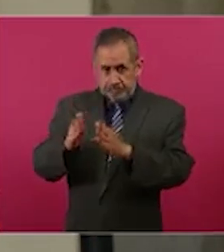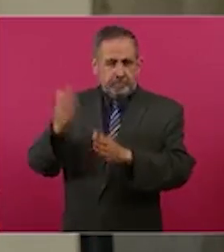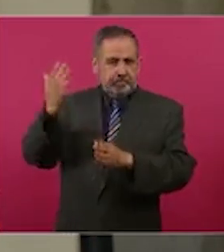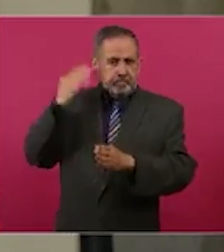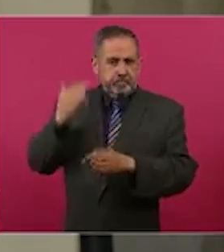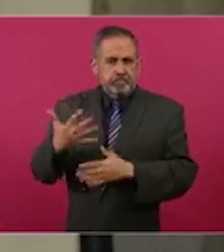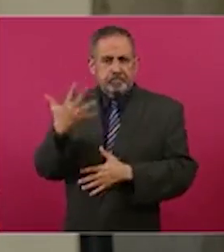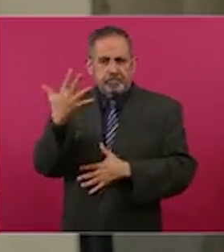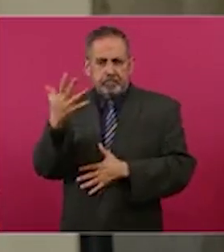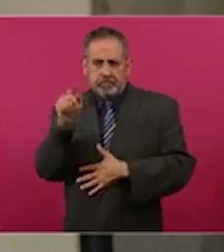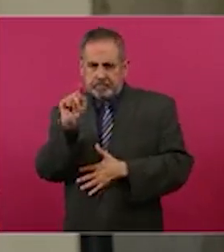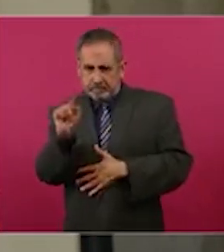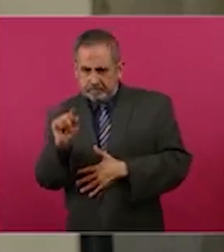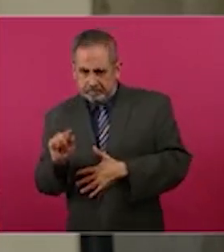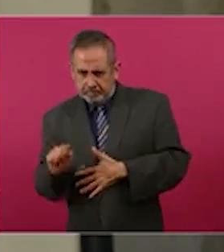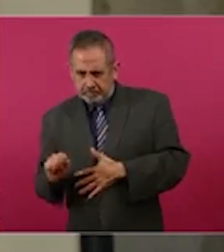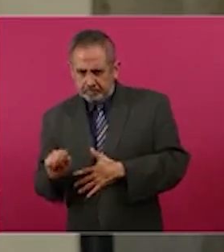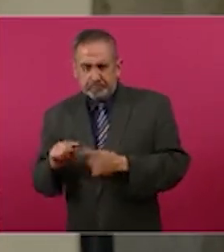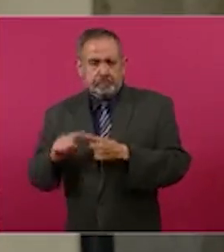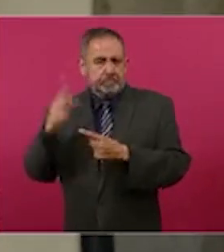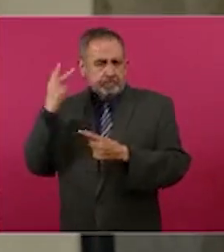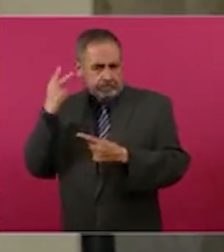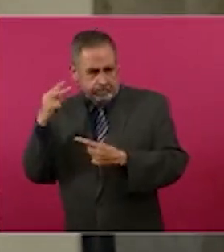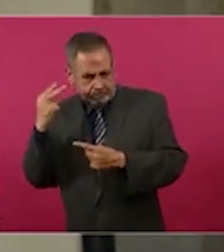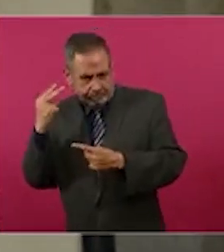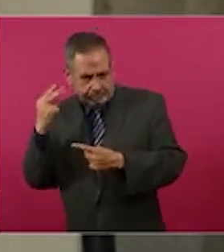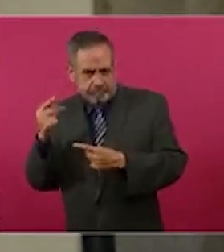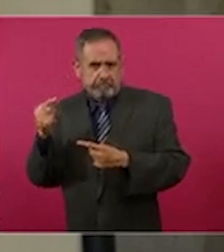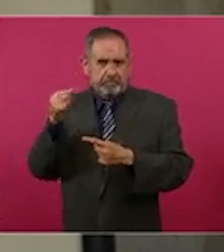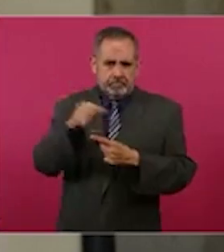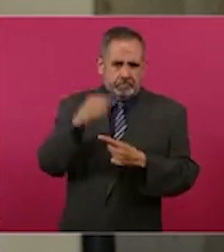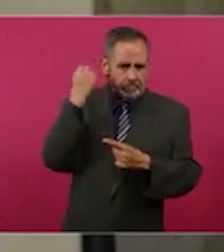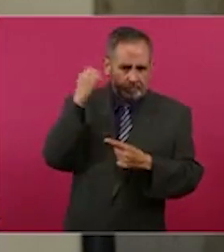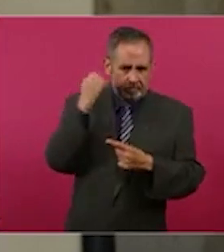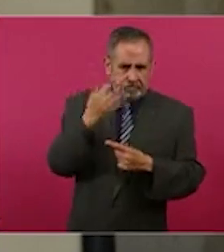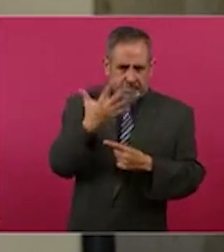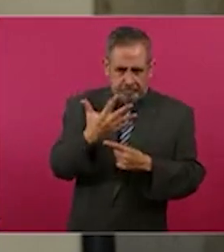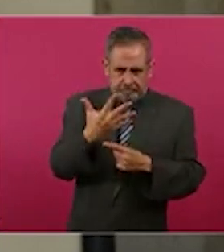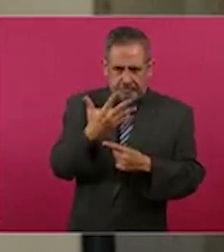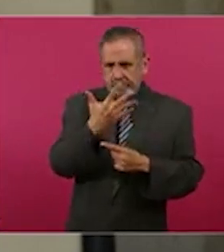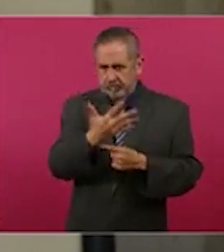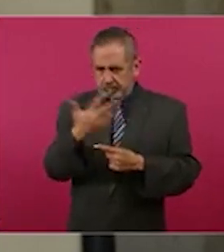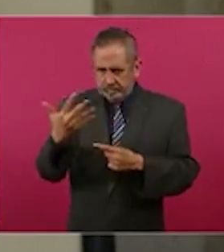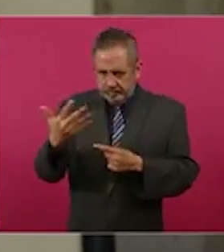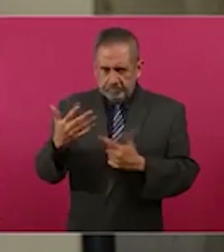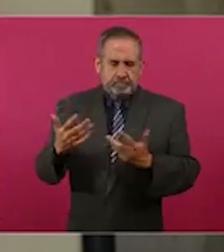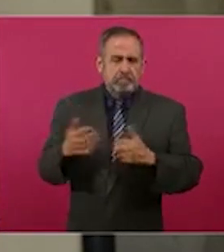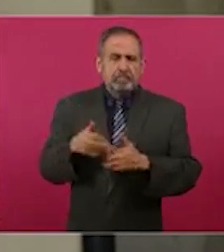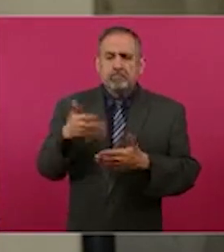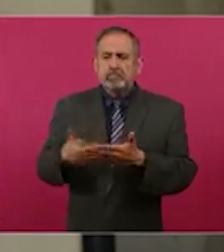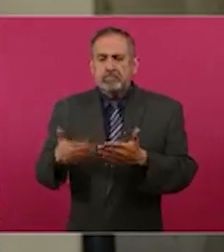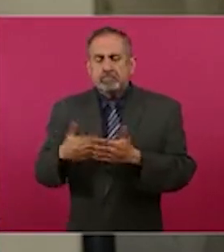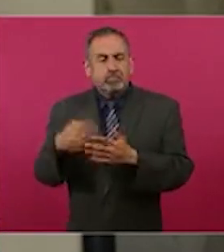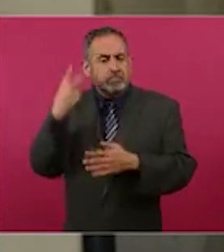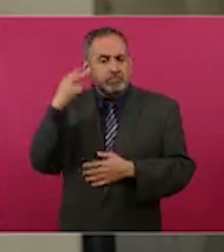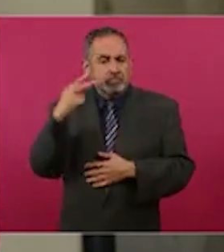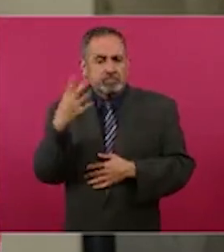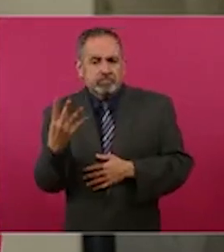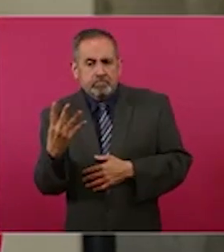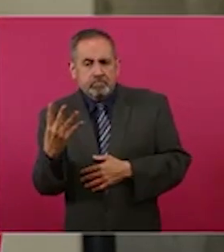de desarrollo en Veracruz y 5 en Oaxaca. Sin embargo, en la actualidad se manejan 4 para